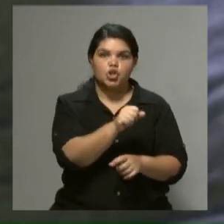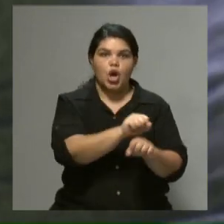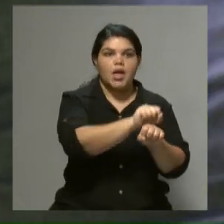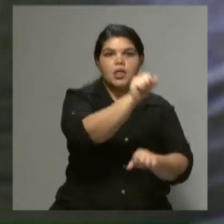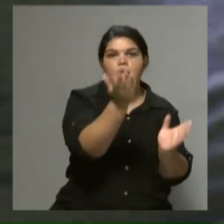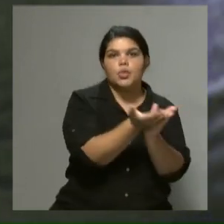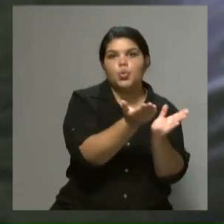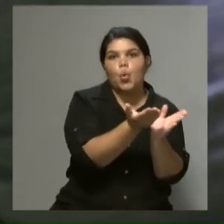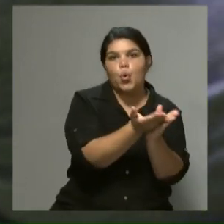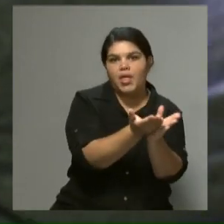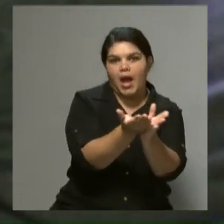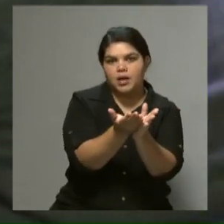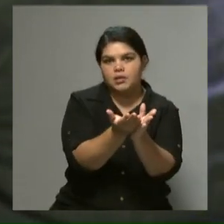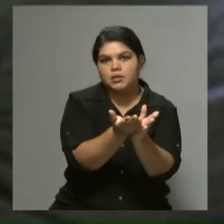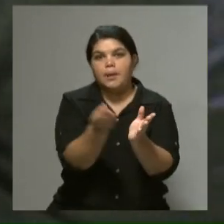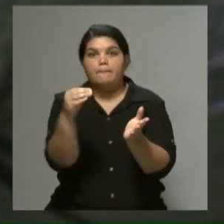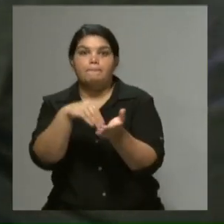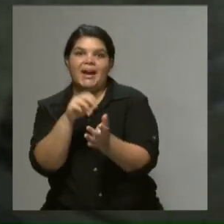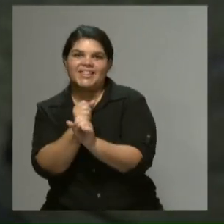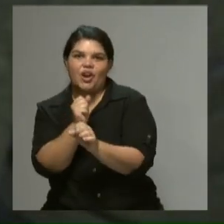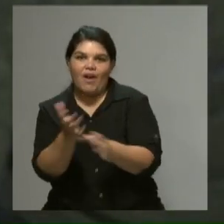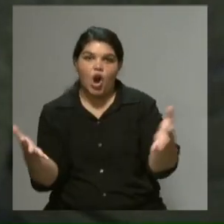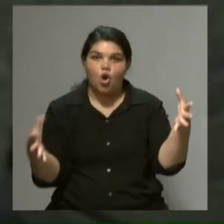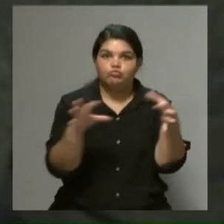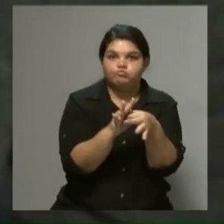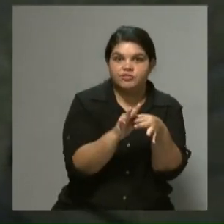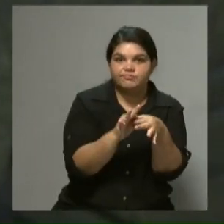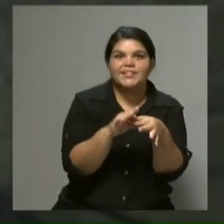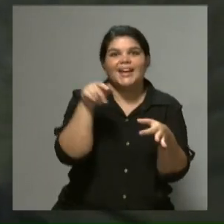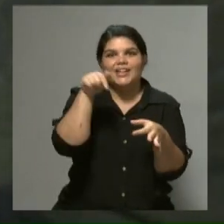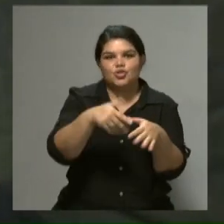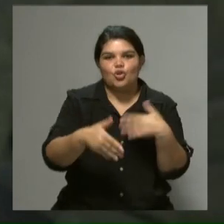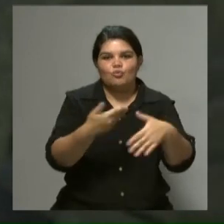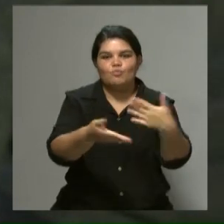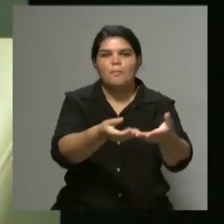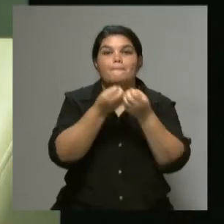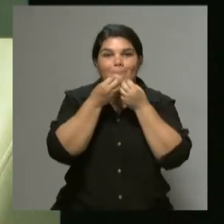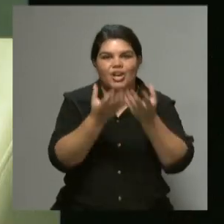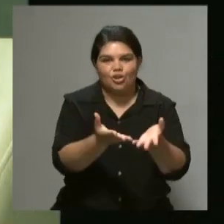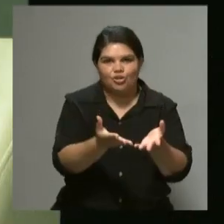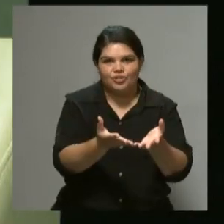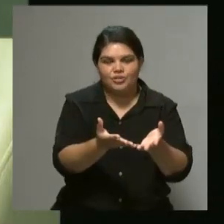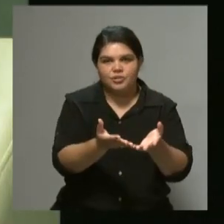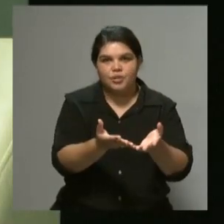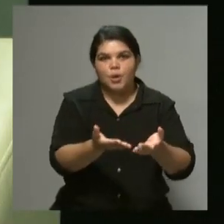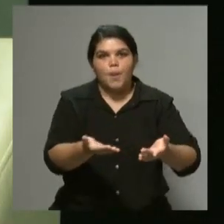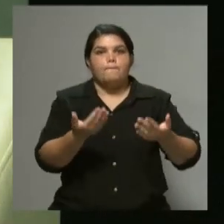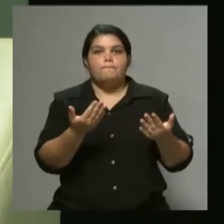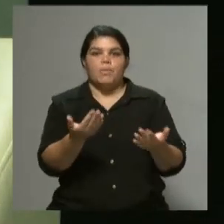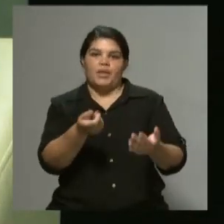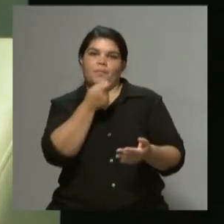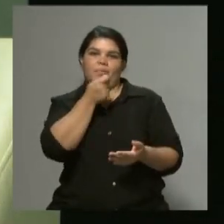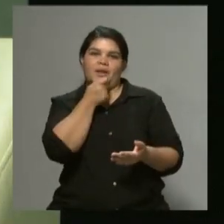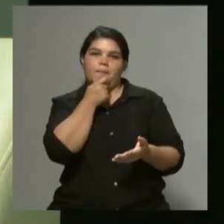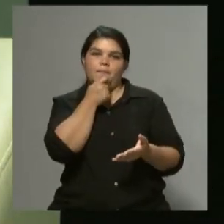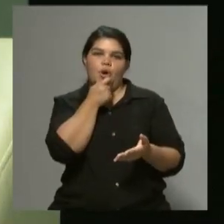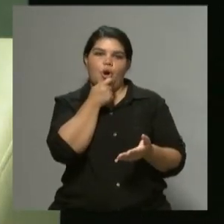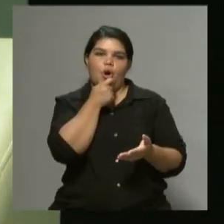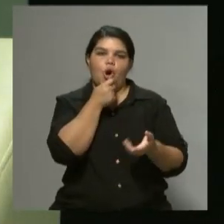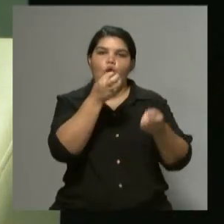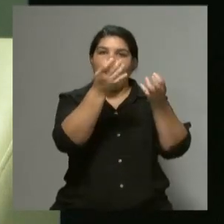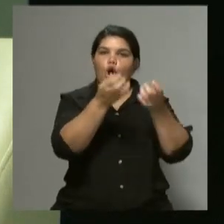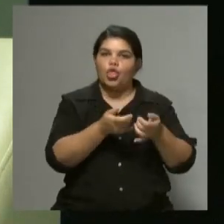sos contador, estudias contador, que trabajes. Puedes trabajar de cualquier cosa mientras haces tu carrera. Eso vale un montón.